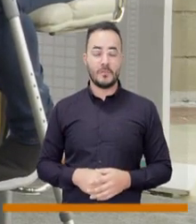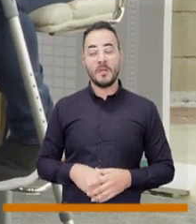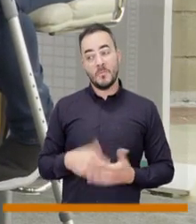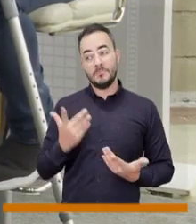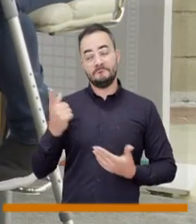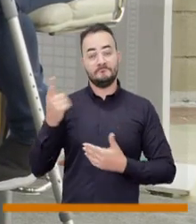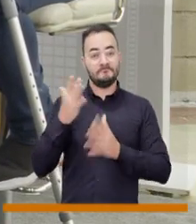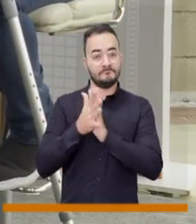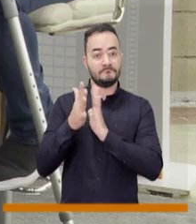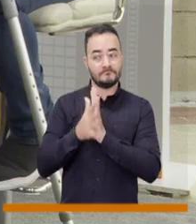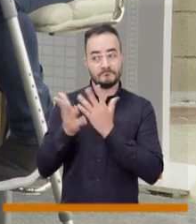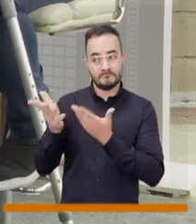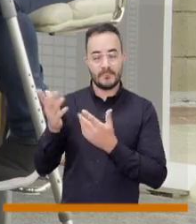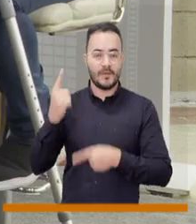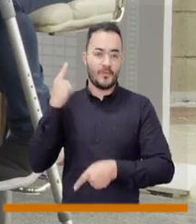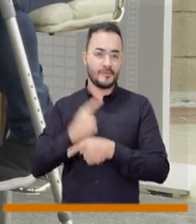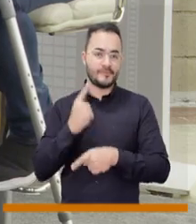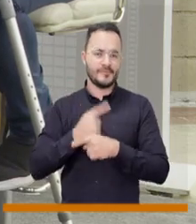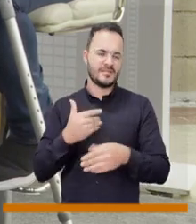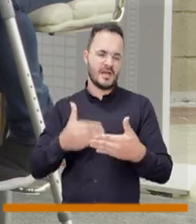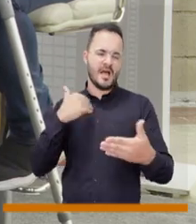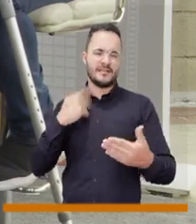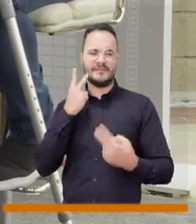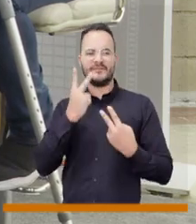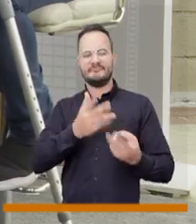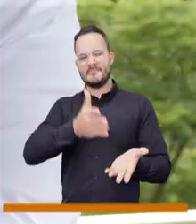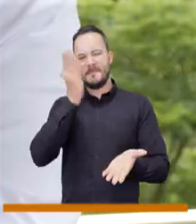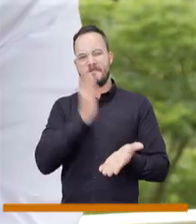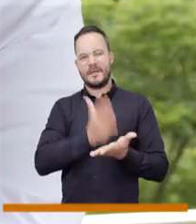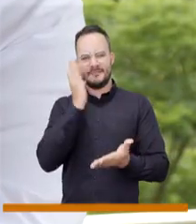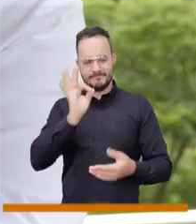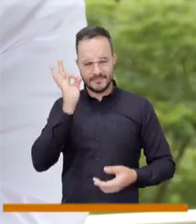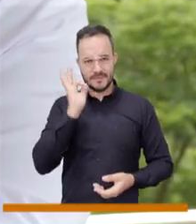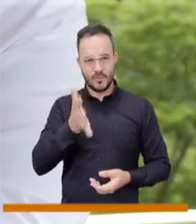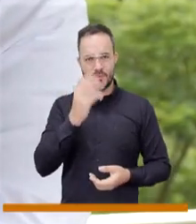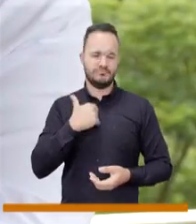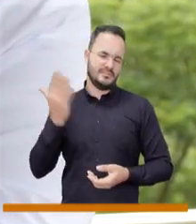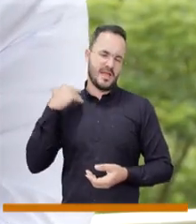concejala, esta tragedia ya se veía venir. De hecho, cuando